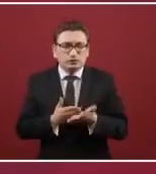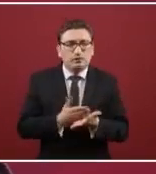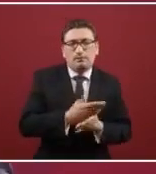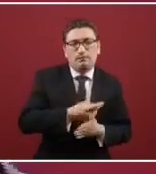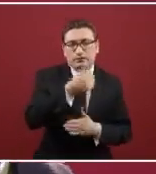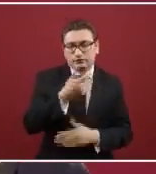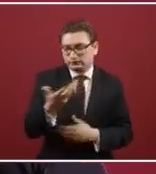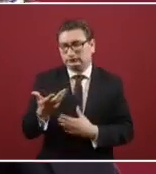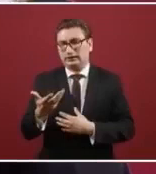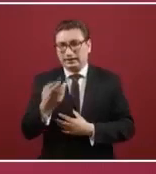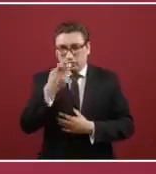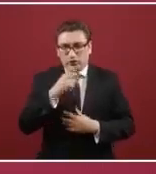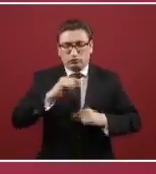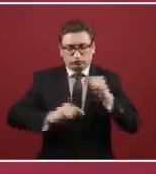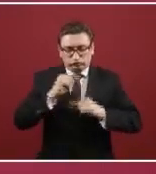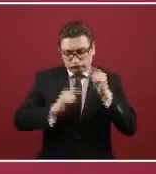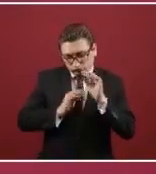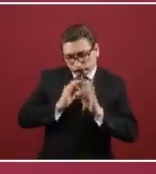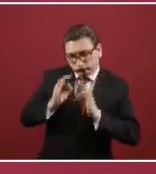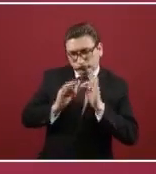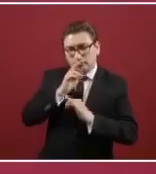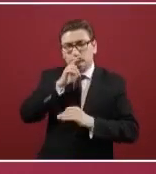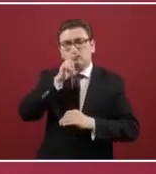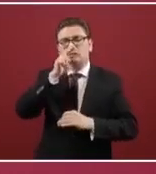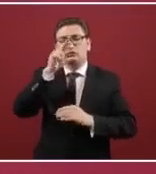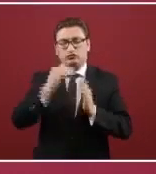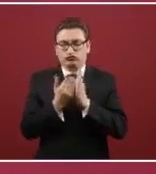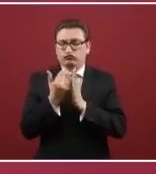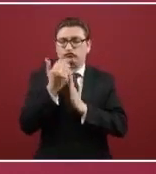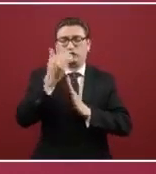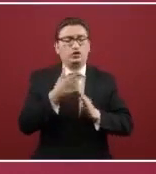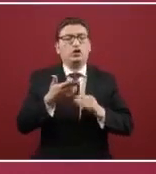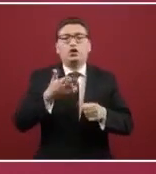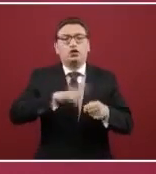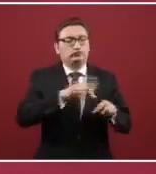y vamos a ir mejorando en hospitales